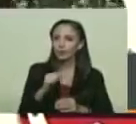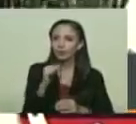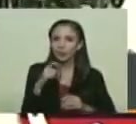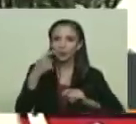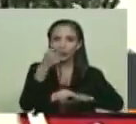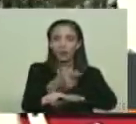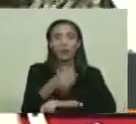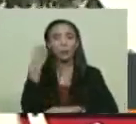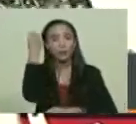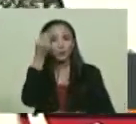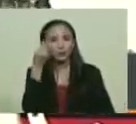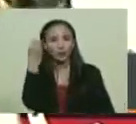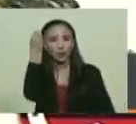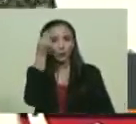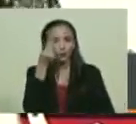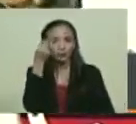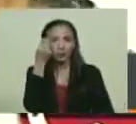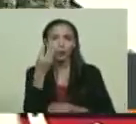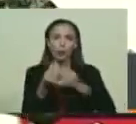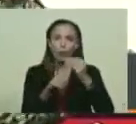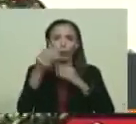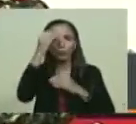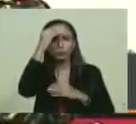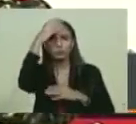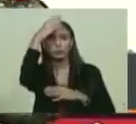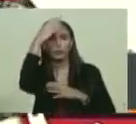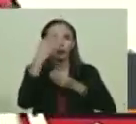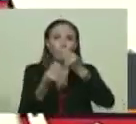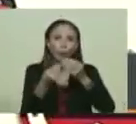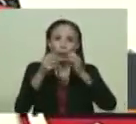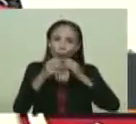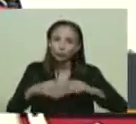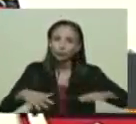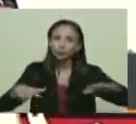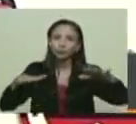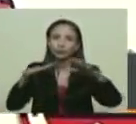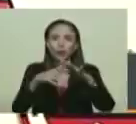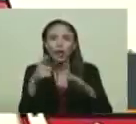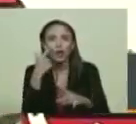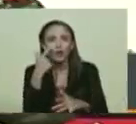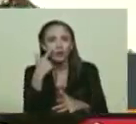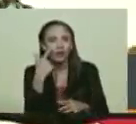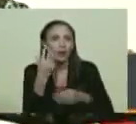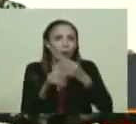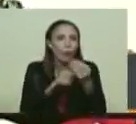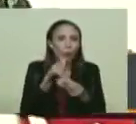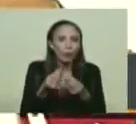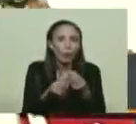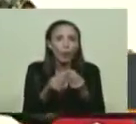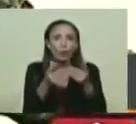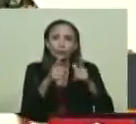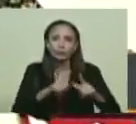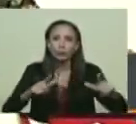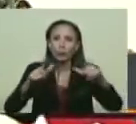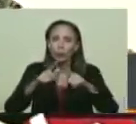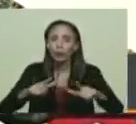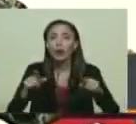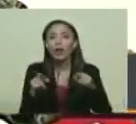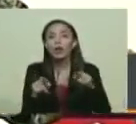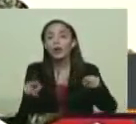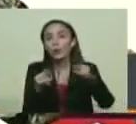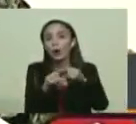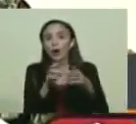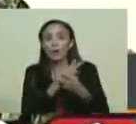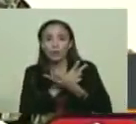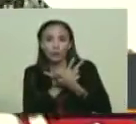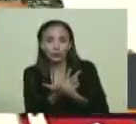Pensar, hay que pensar su crecimiento, despliegue. Hay que ver cuáles son la vocación. Hay gente que tiene vocación